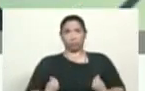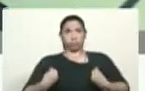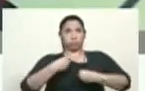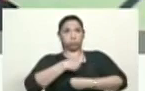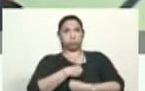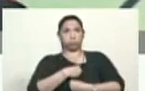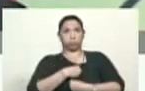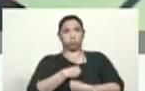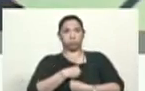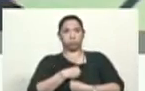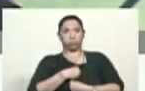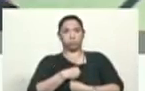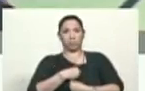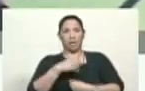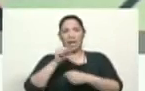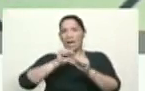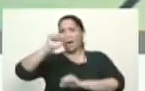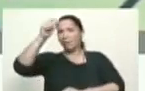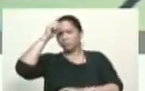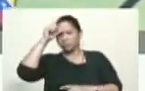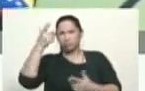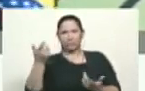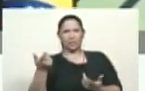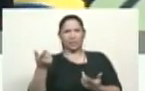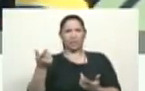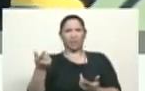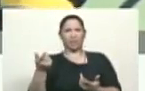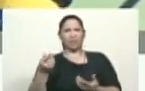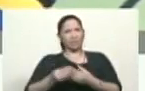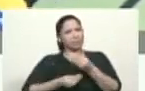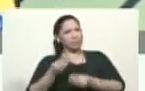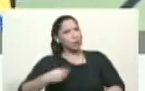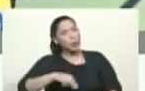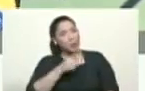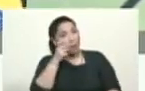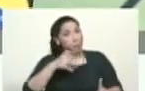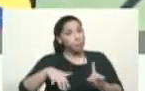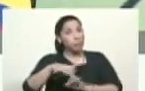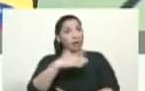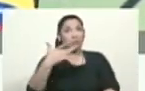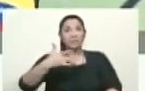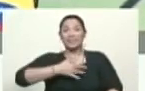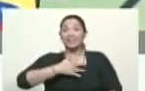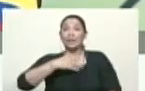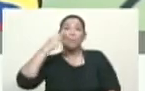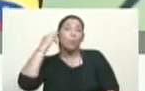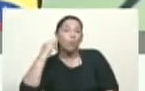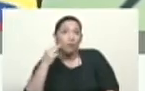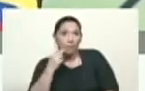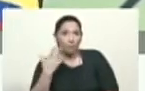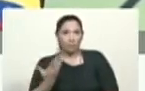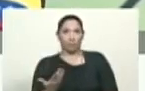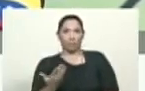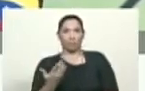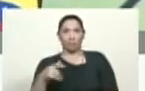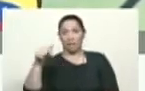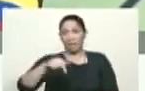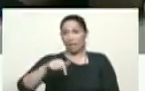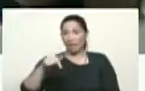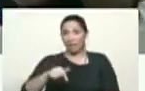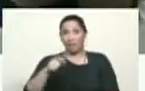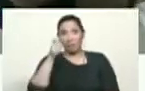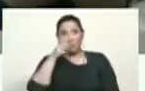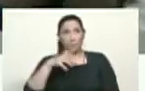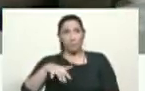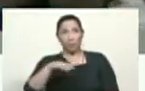Capitán América, por Dios, ¿qué clase de alienación es esa? Nosotros, este pueblo es bolivariano, este pueblo está...